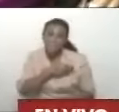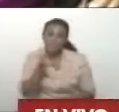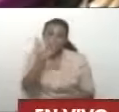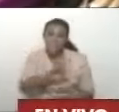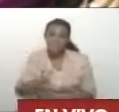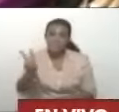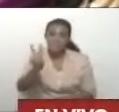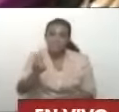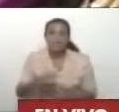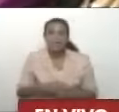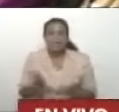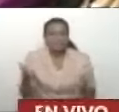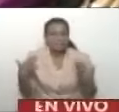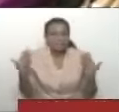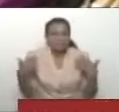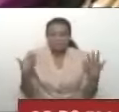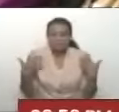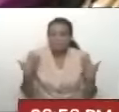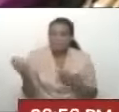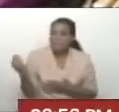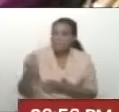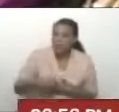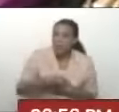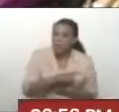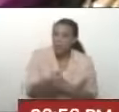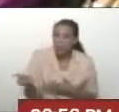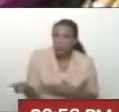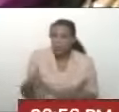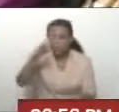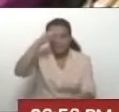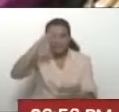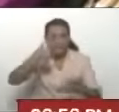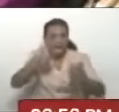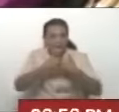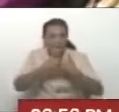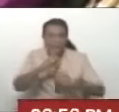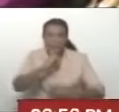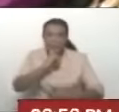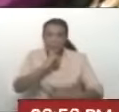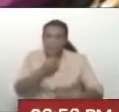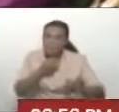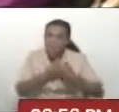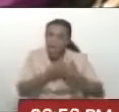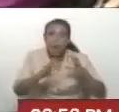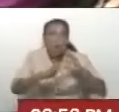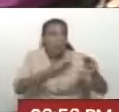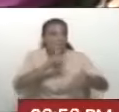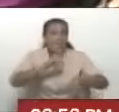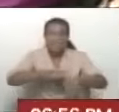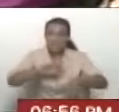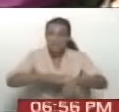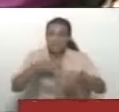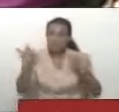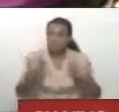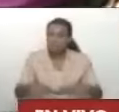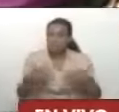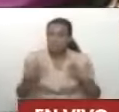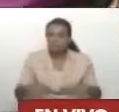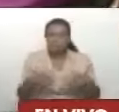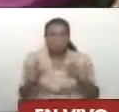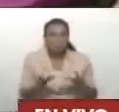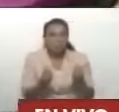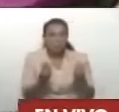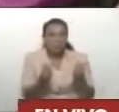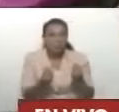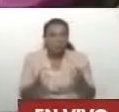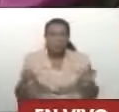que llega a darnos alegría y que además tenemos un reto inmenso, lo que es comunicar en estos tiempos donde tenemos